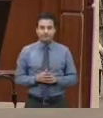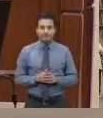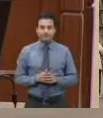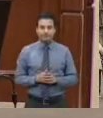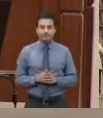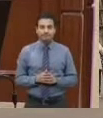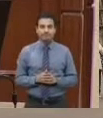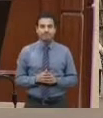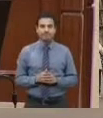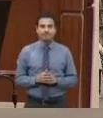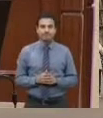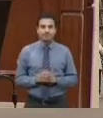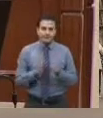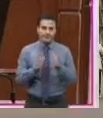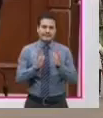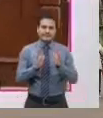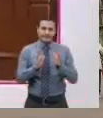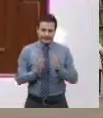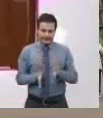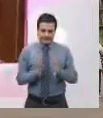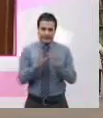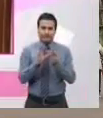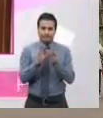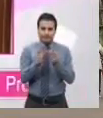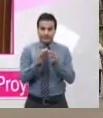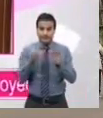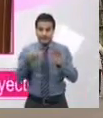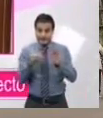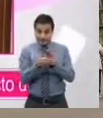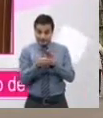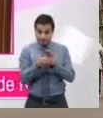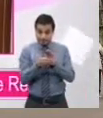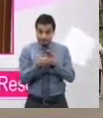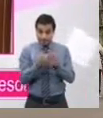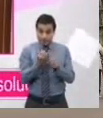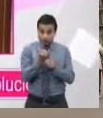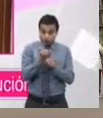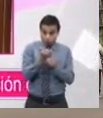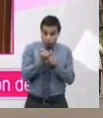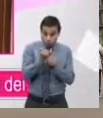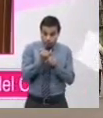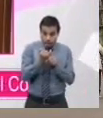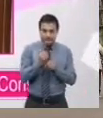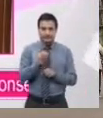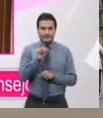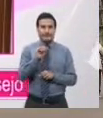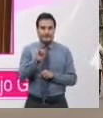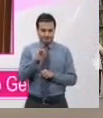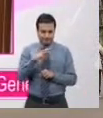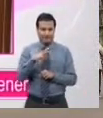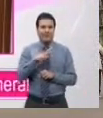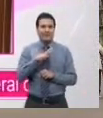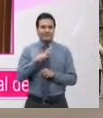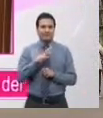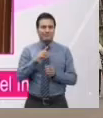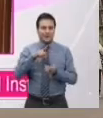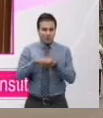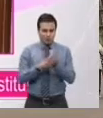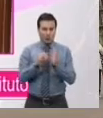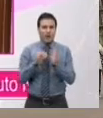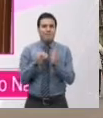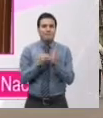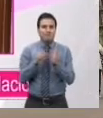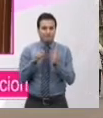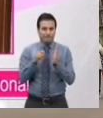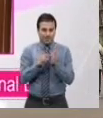efecto, como ya se dijo, en el expediente se acreditó esta estrategia de comunicación o campaña propagandística a favor